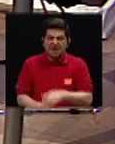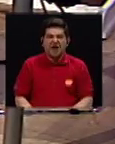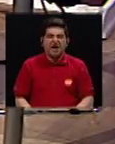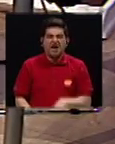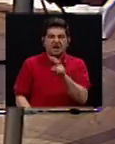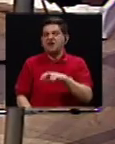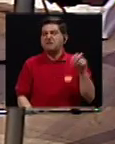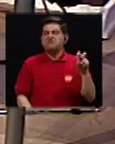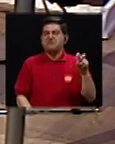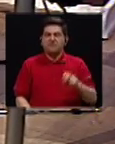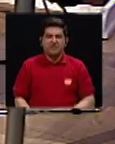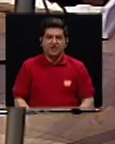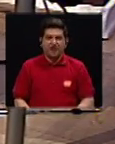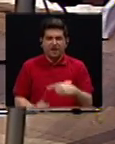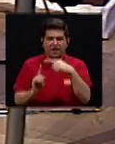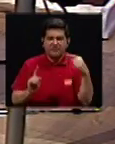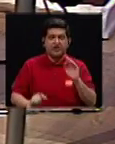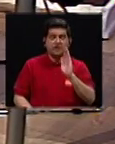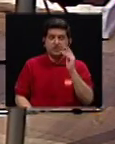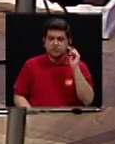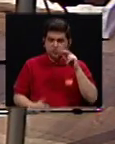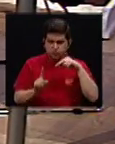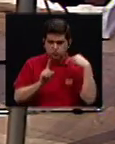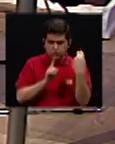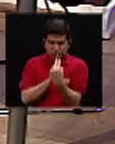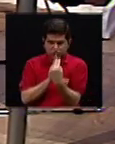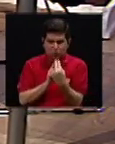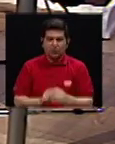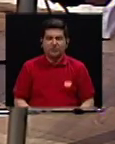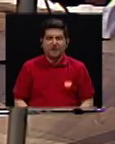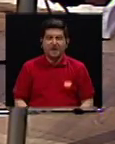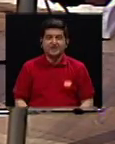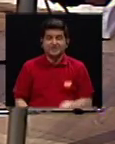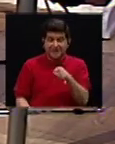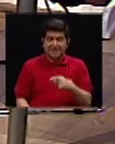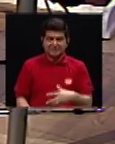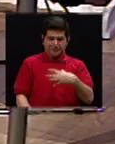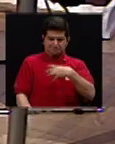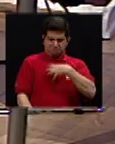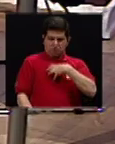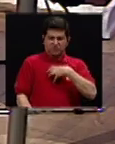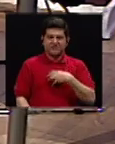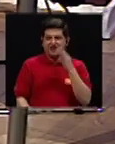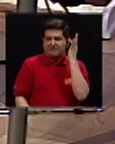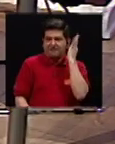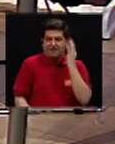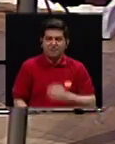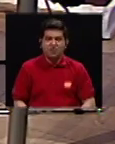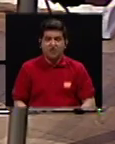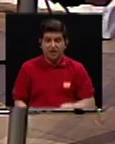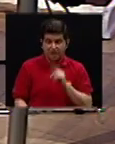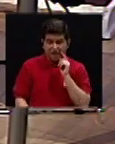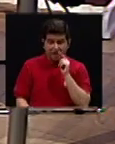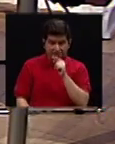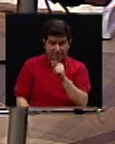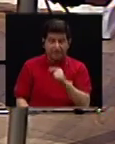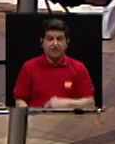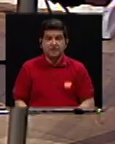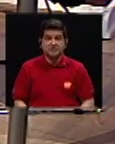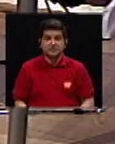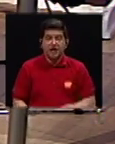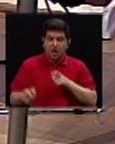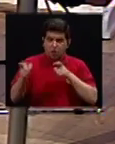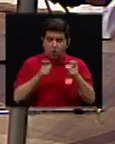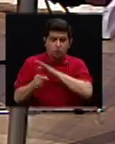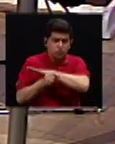desde su desde su óptica no es es la posesión de la mujer a la que él eh este el control